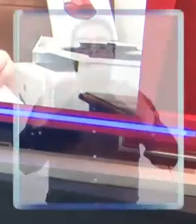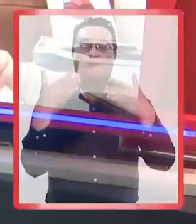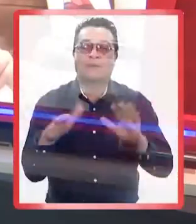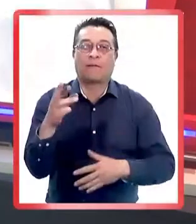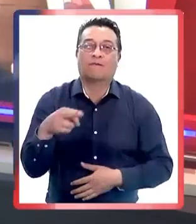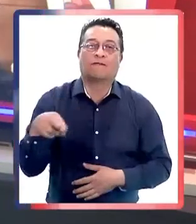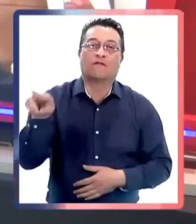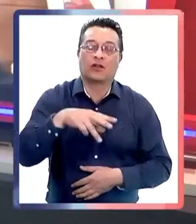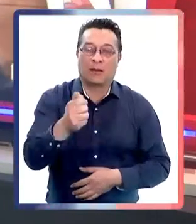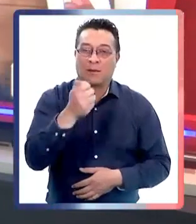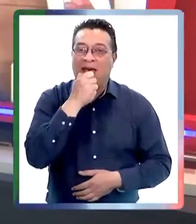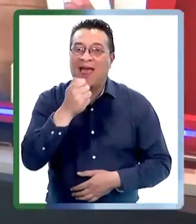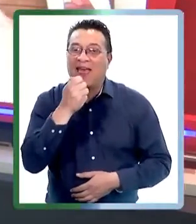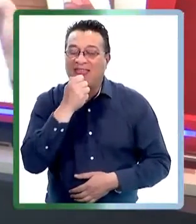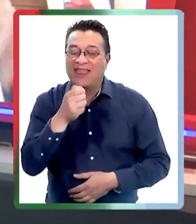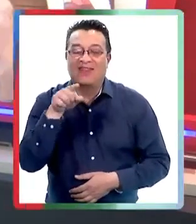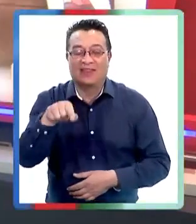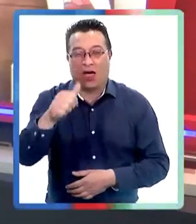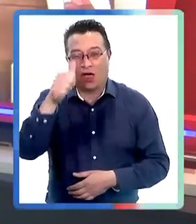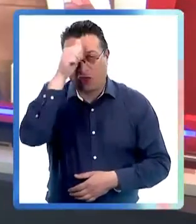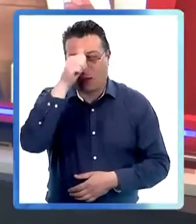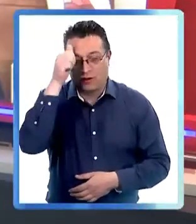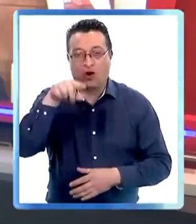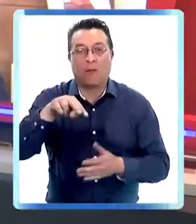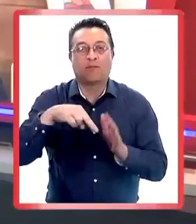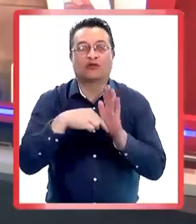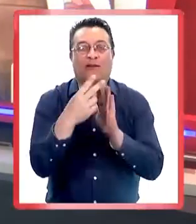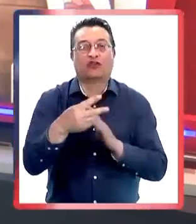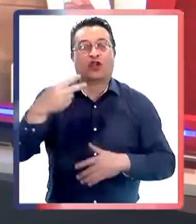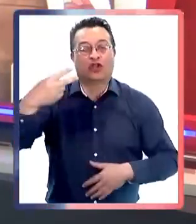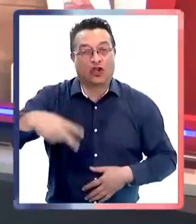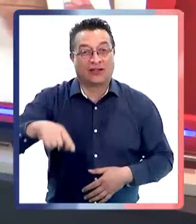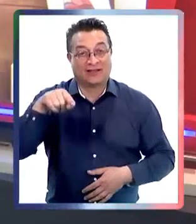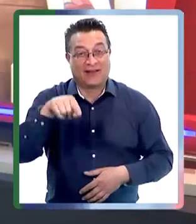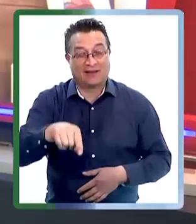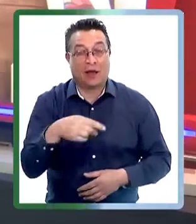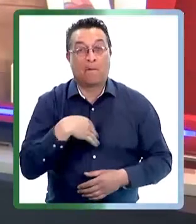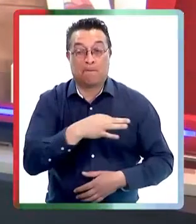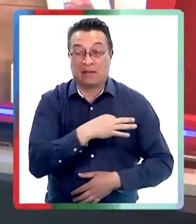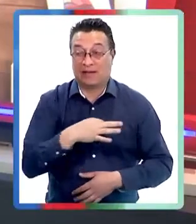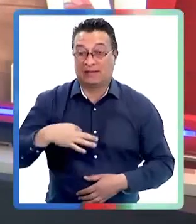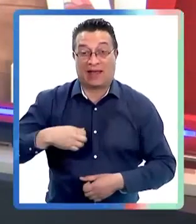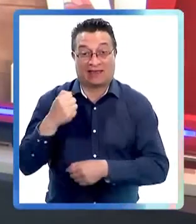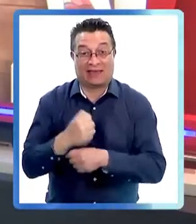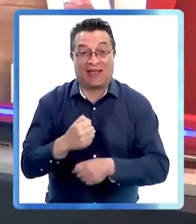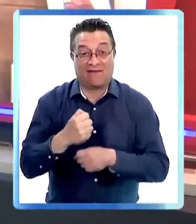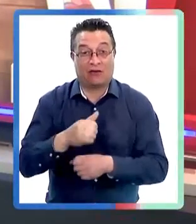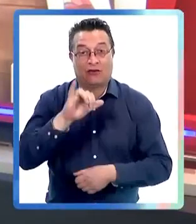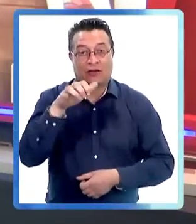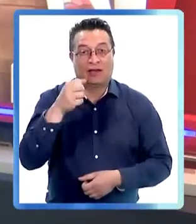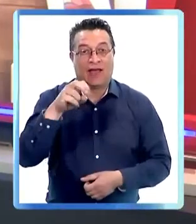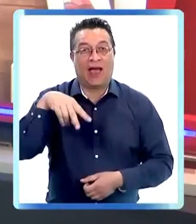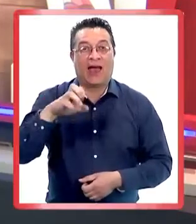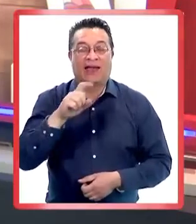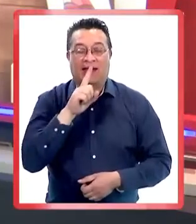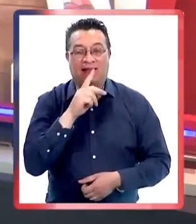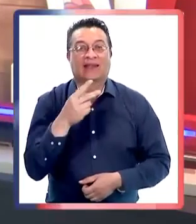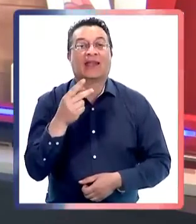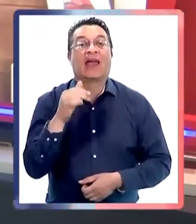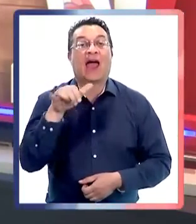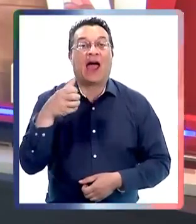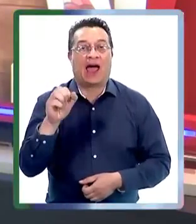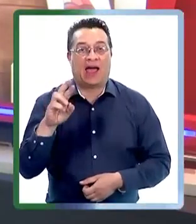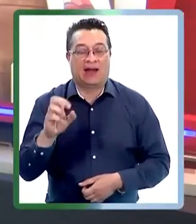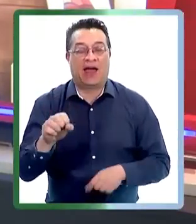Ya estamos de vuelta con la entrevista del domingo de Portavoz Noticias y estamos conversando con la ministra del Trabajo y Previsión Social, Janet Jara. Ministra,